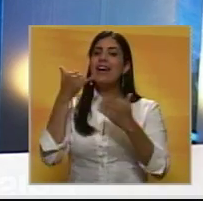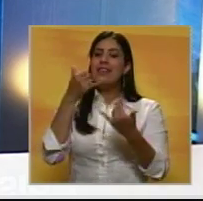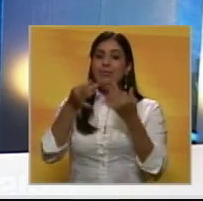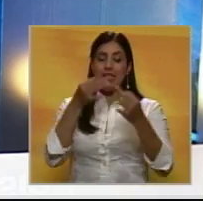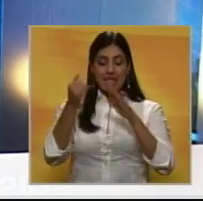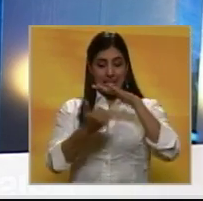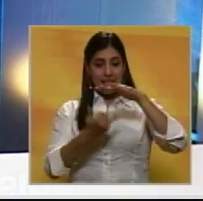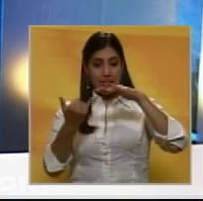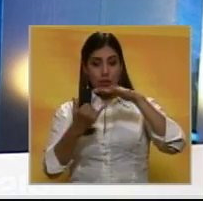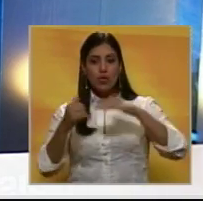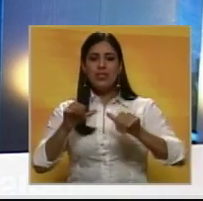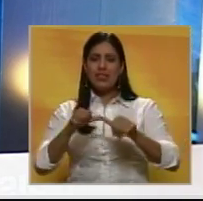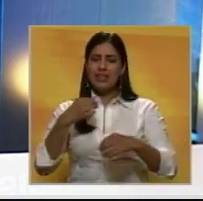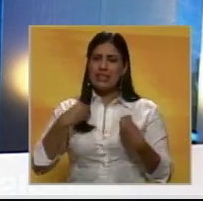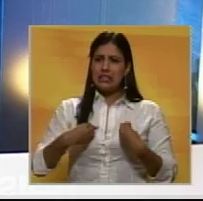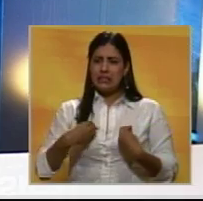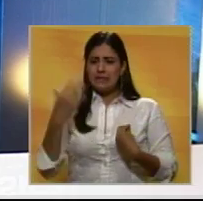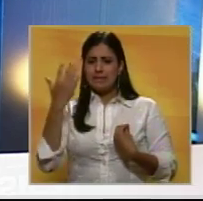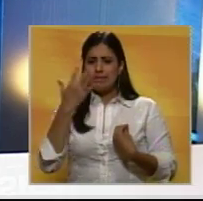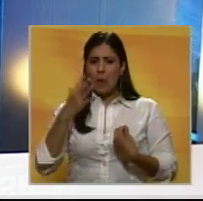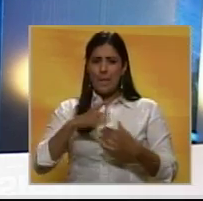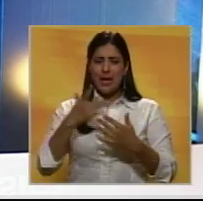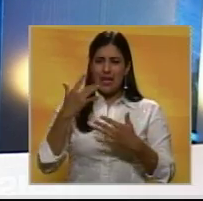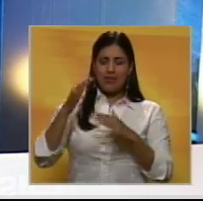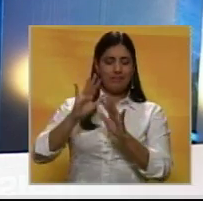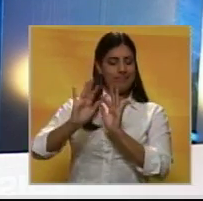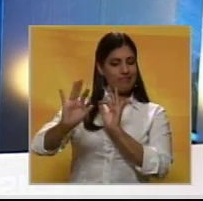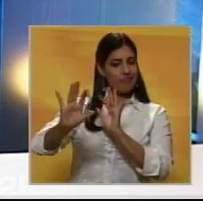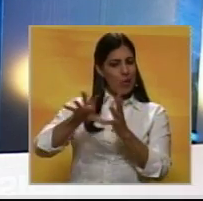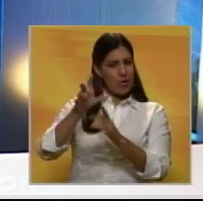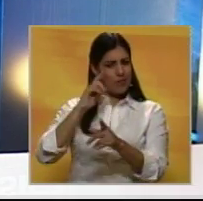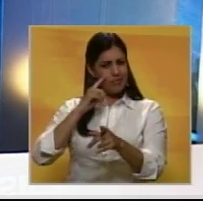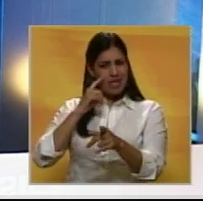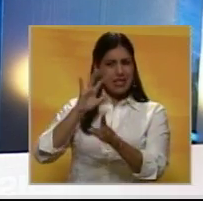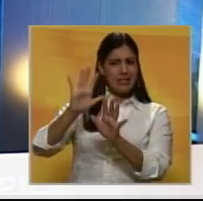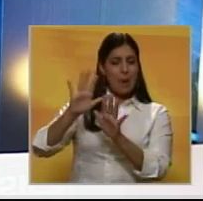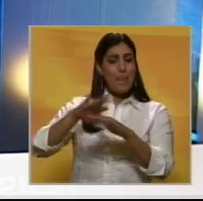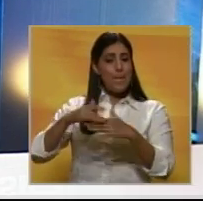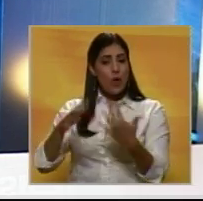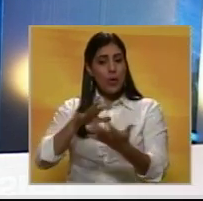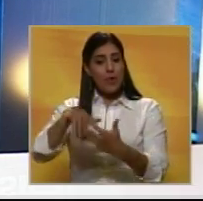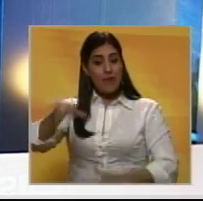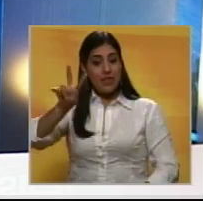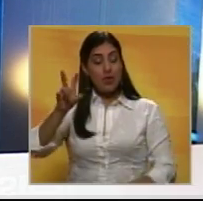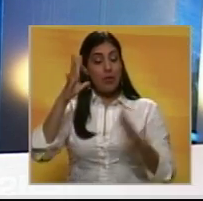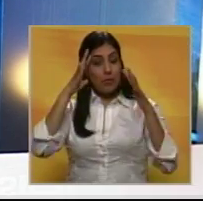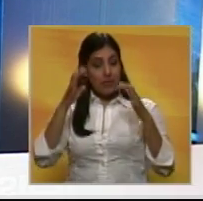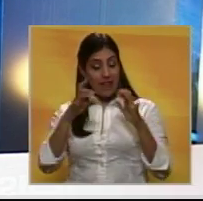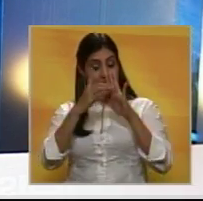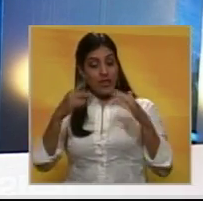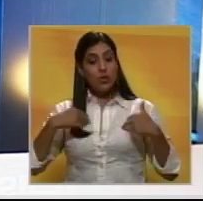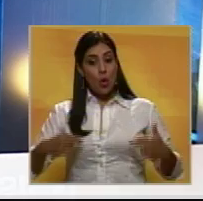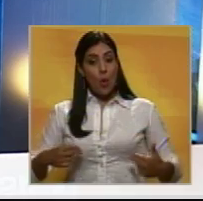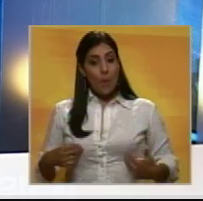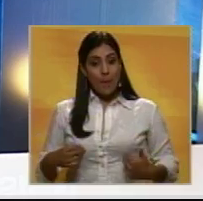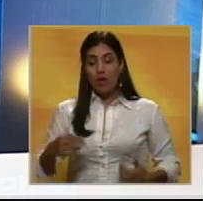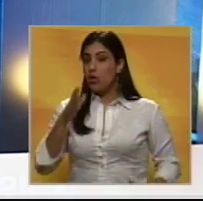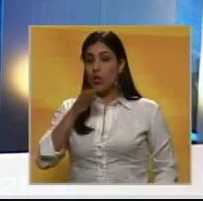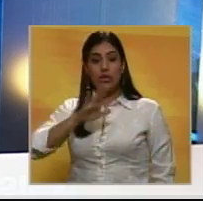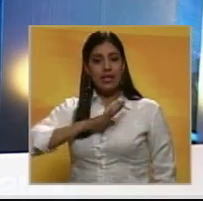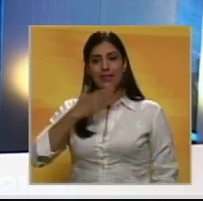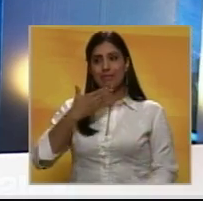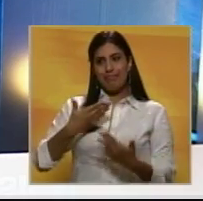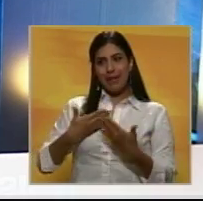que la institución sigue con inquietud, pero a larga distancia, la crisis en Venezuela porque su personal especializado en derechos humanos no